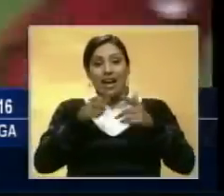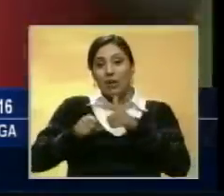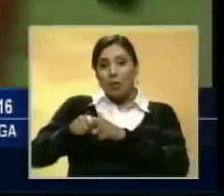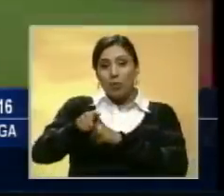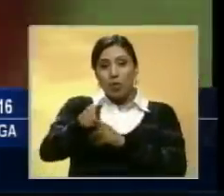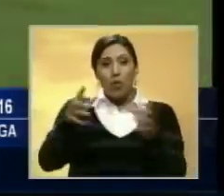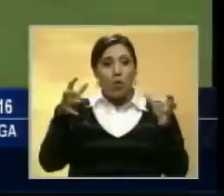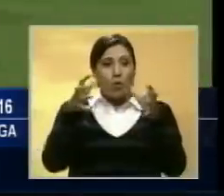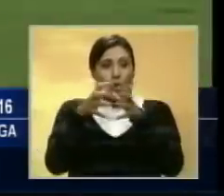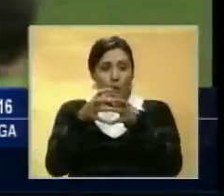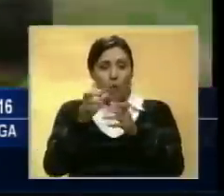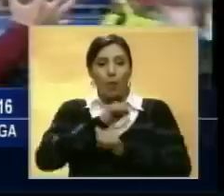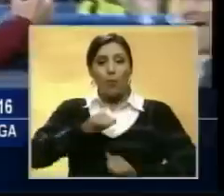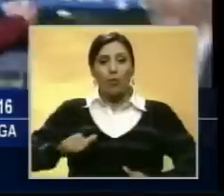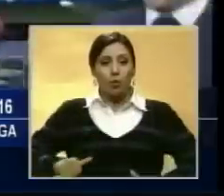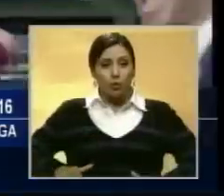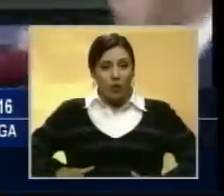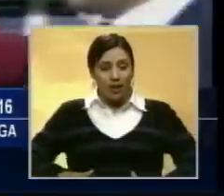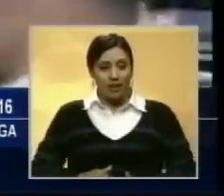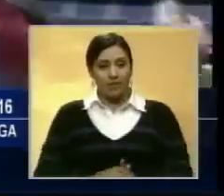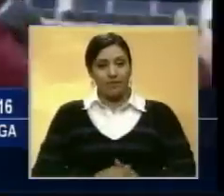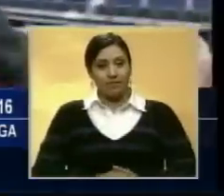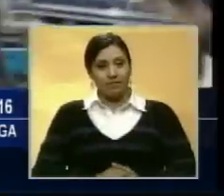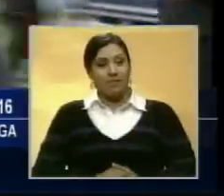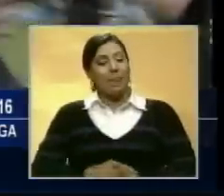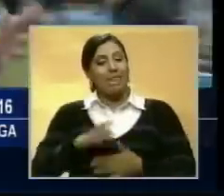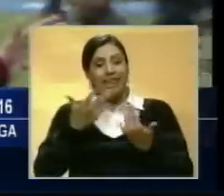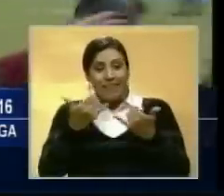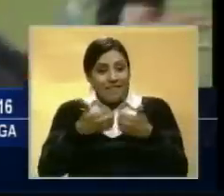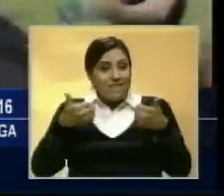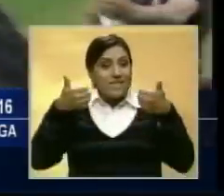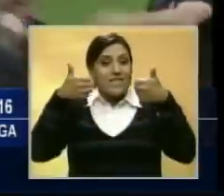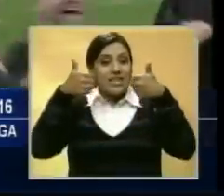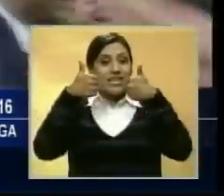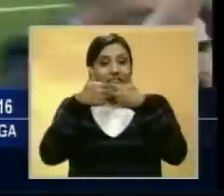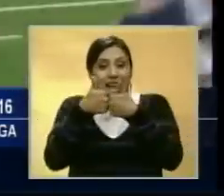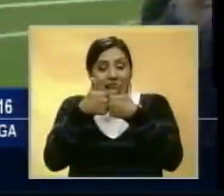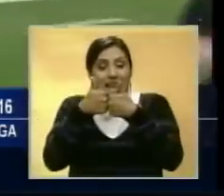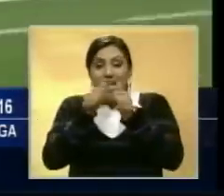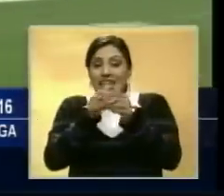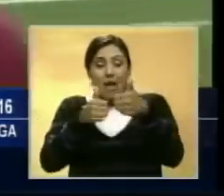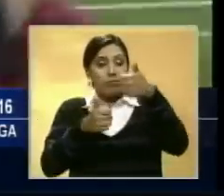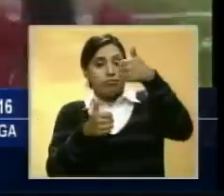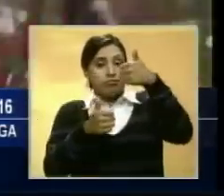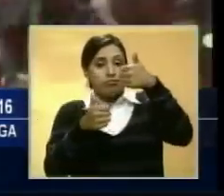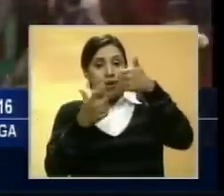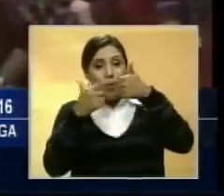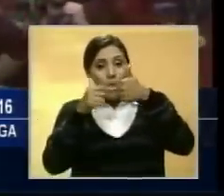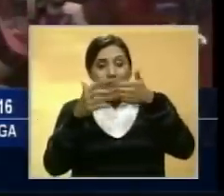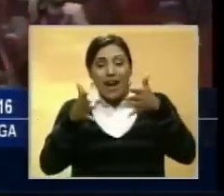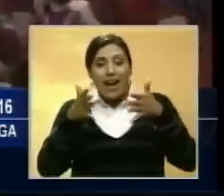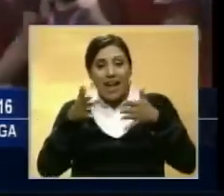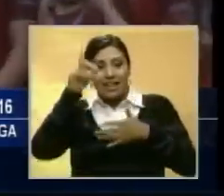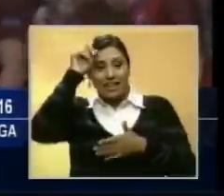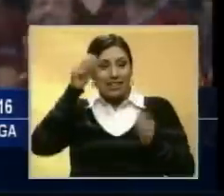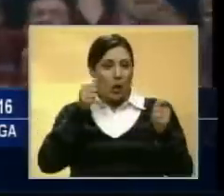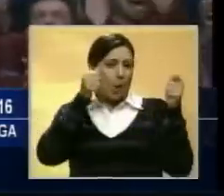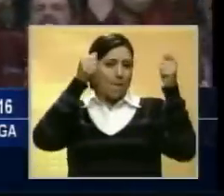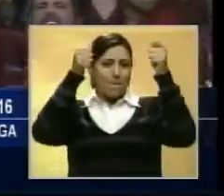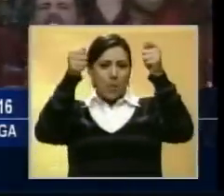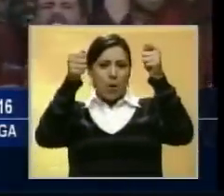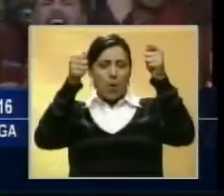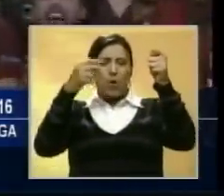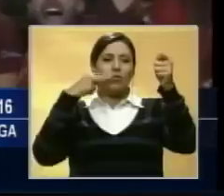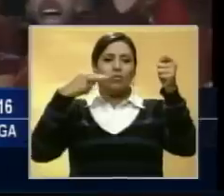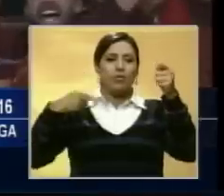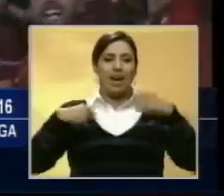la selección portuguesa, que al final logró su primer título con Cristiano Ronaldo, que regresó para